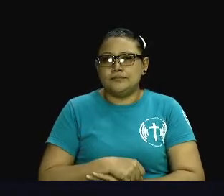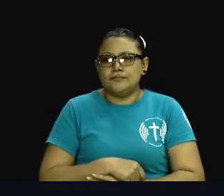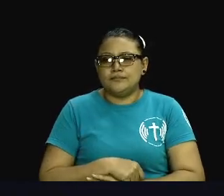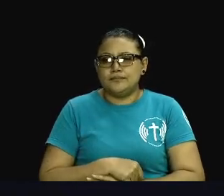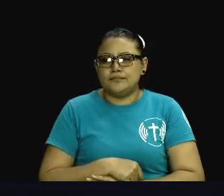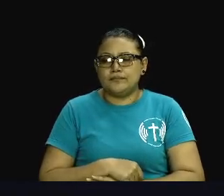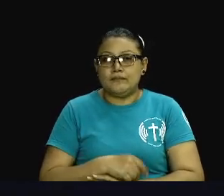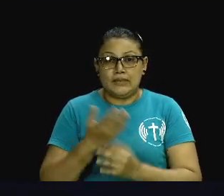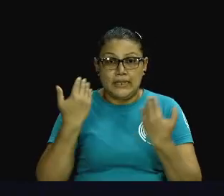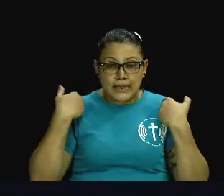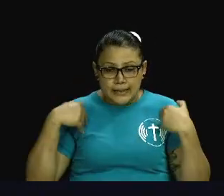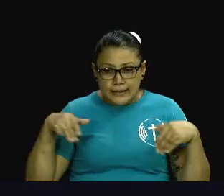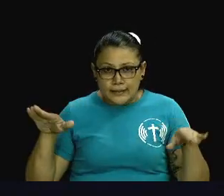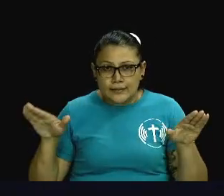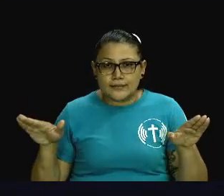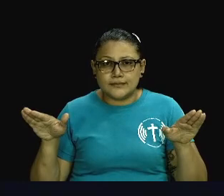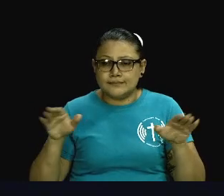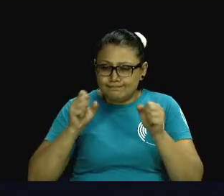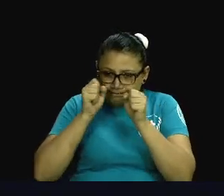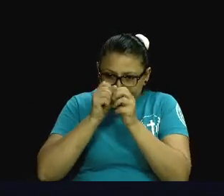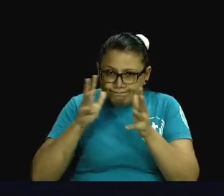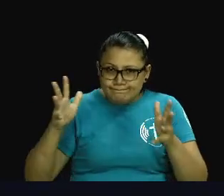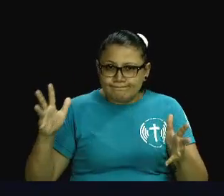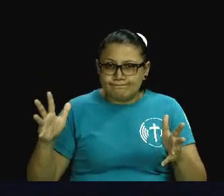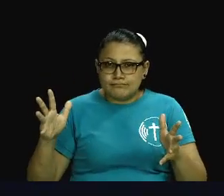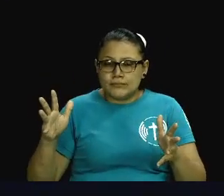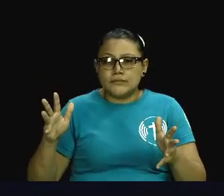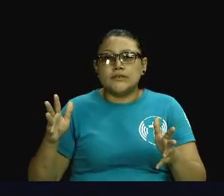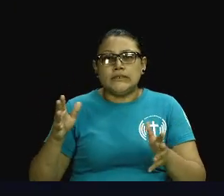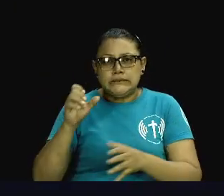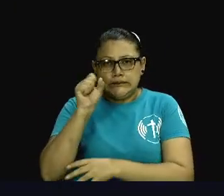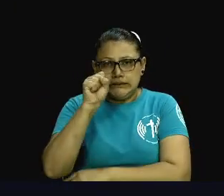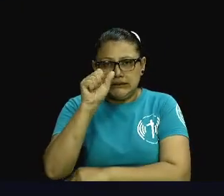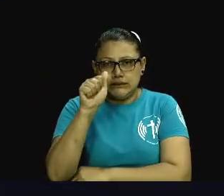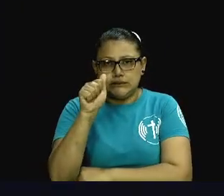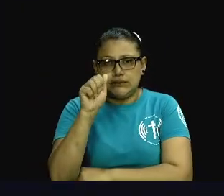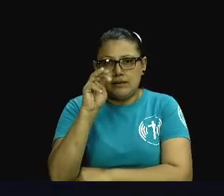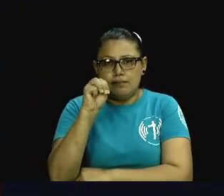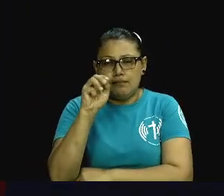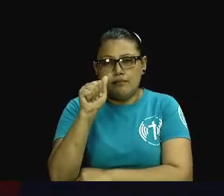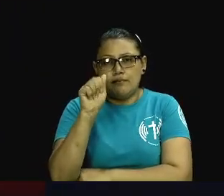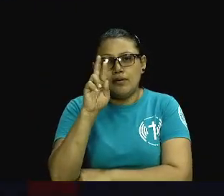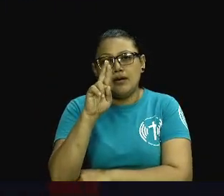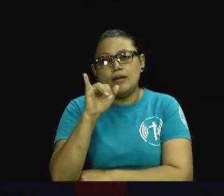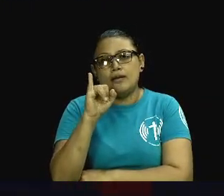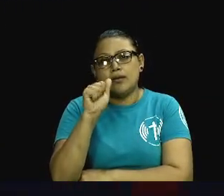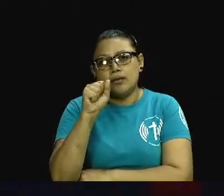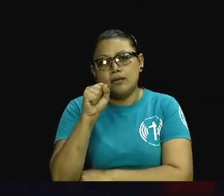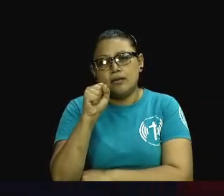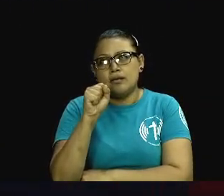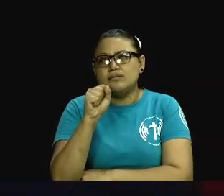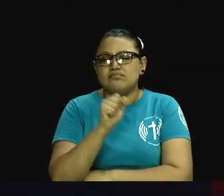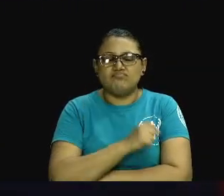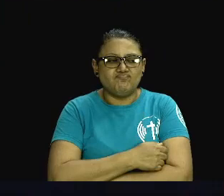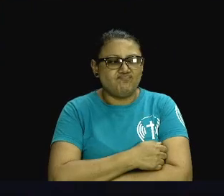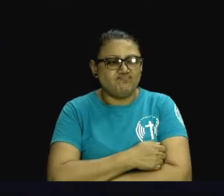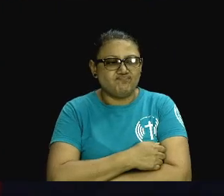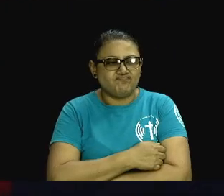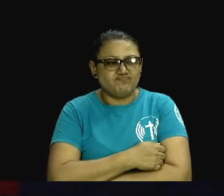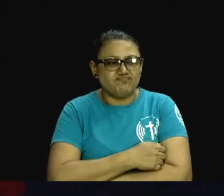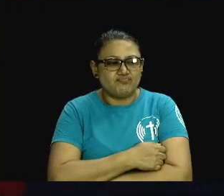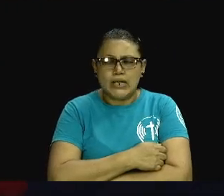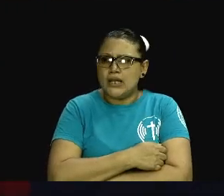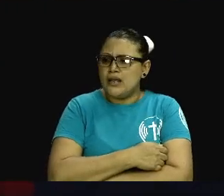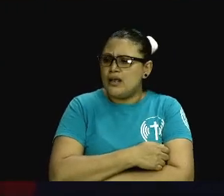dice y el hambre era grave en samaria y porque dios hizo eso hermana para ti porque